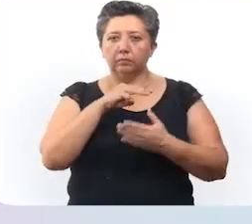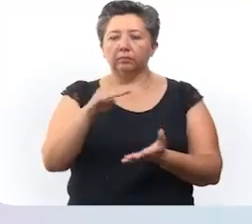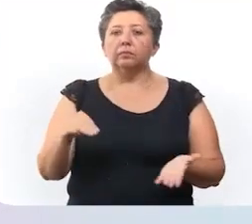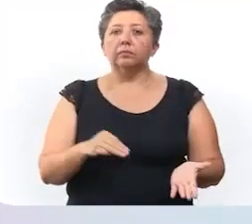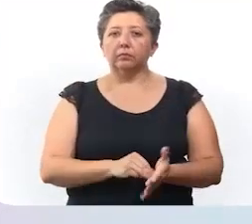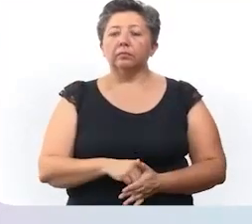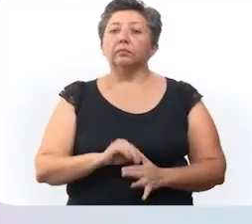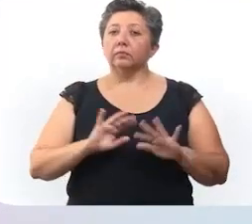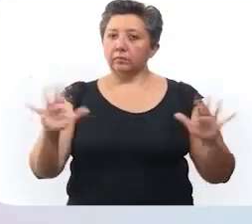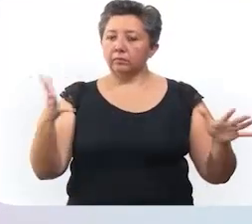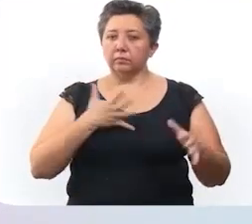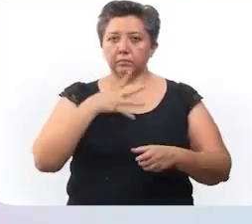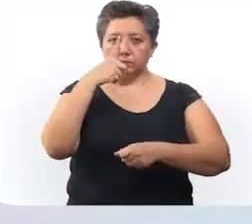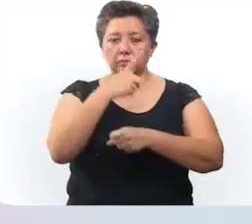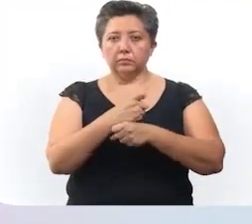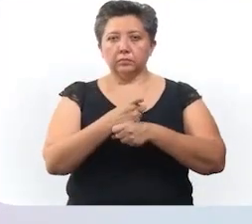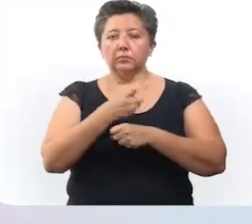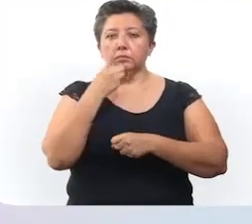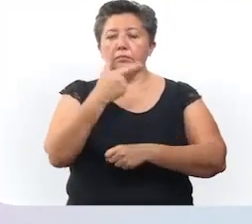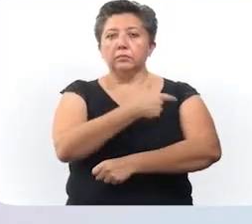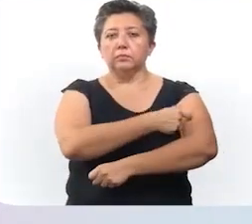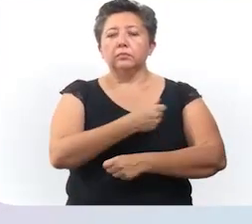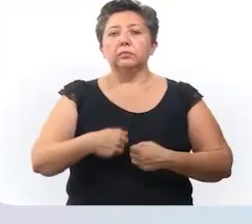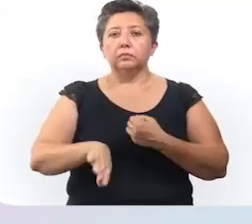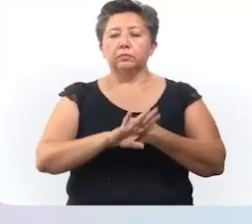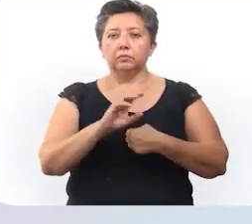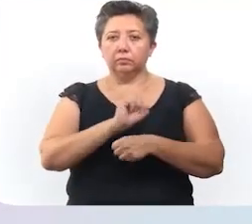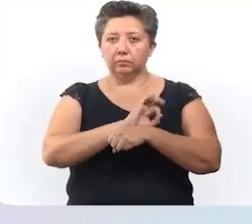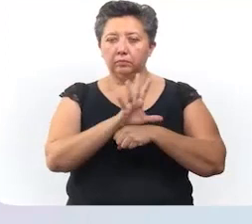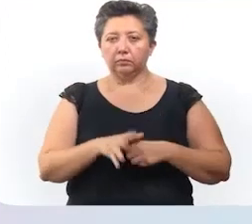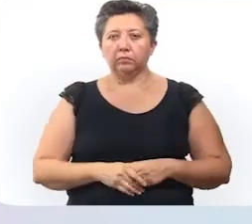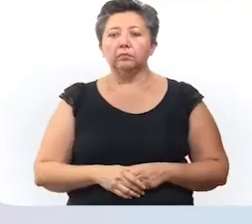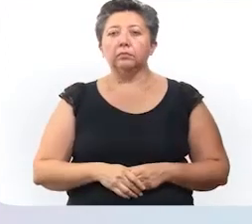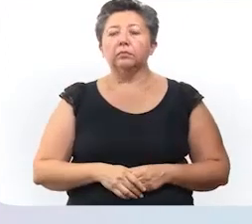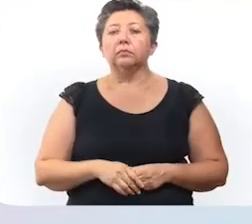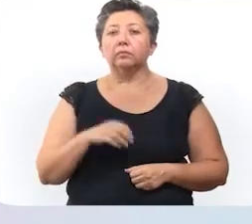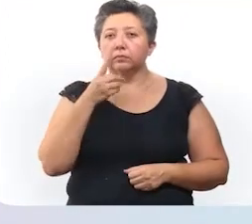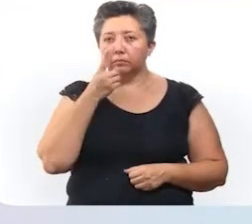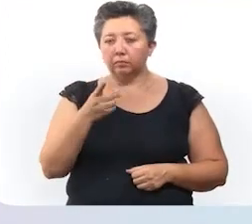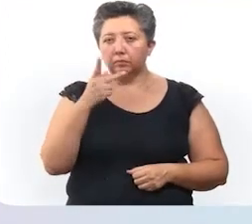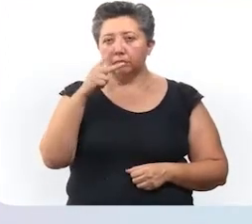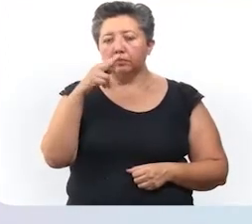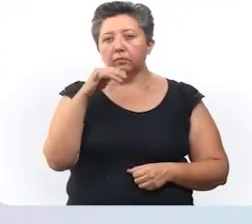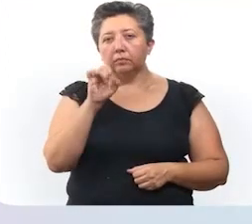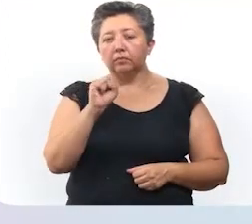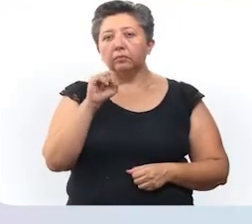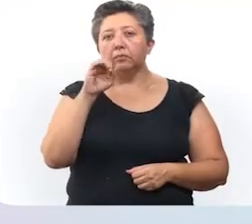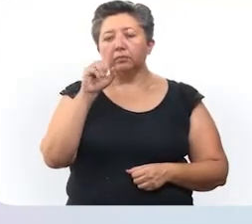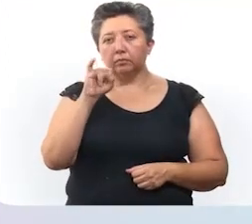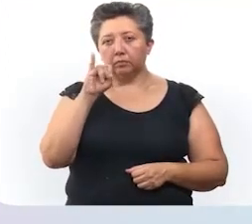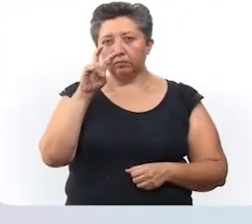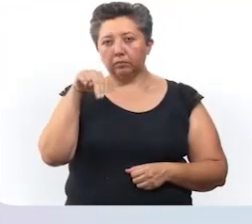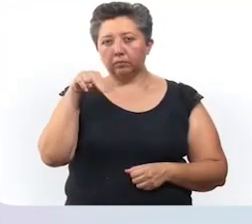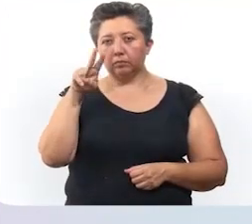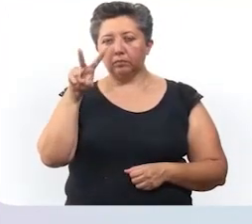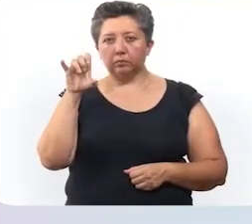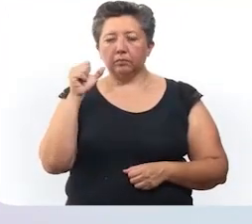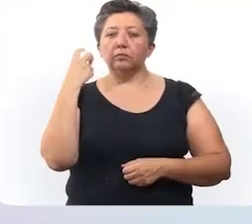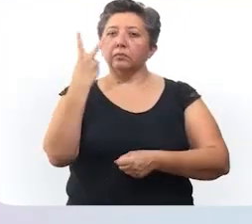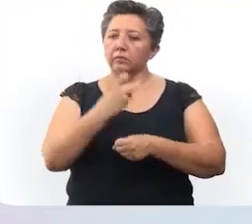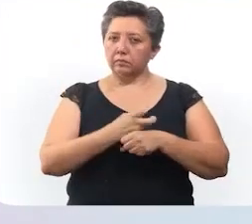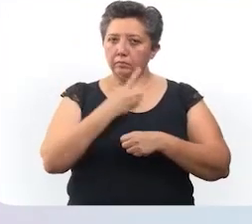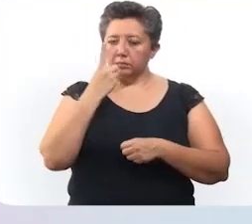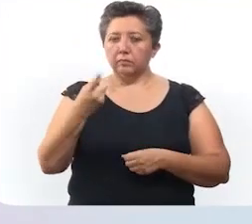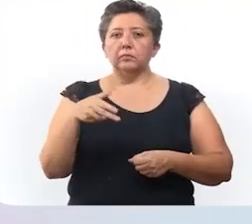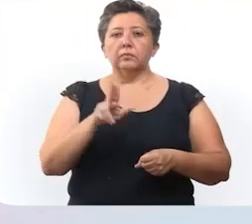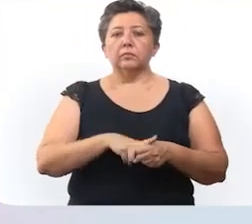Mérida y ya cuentan con la primera dosis de la vacuna contra el coronavirus de las farmacéuticas Pfizer y Sinovac podrán recibir la segunda